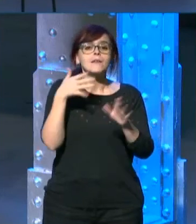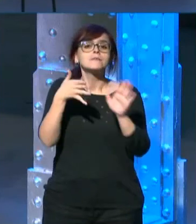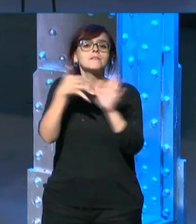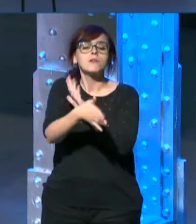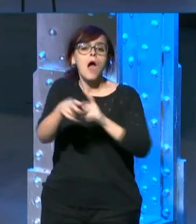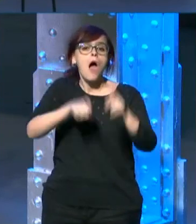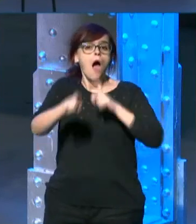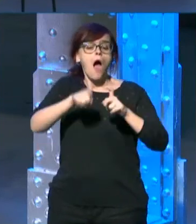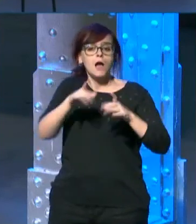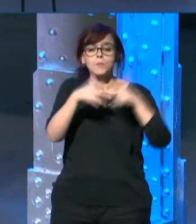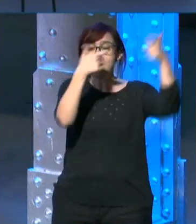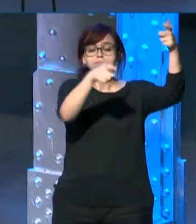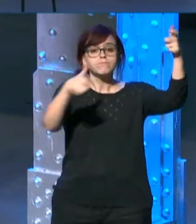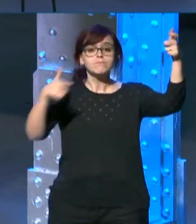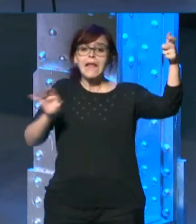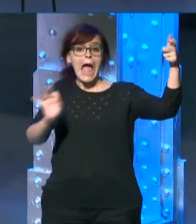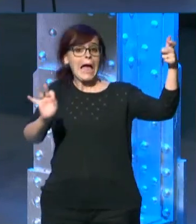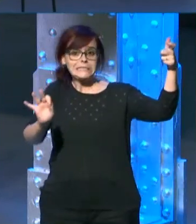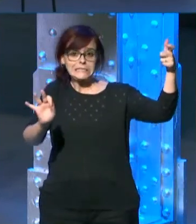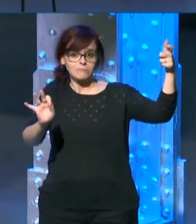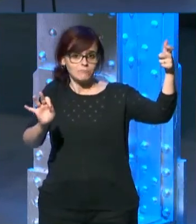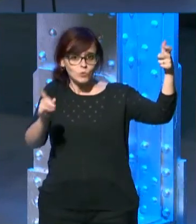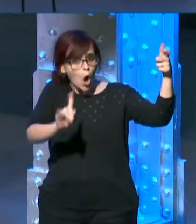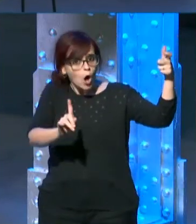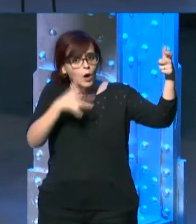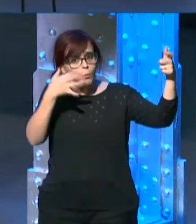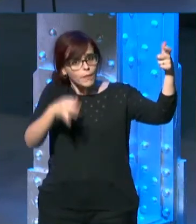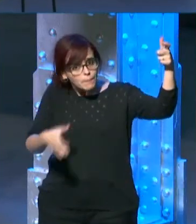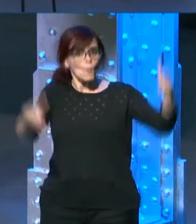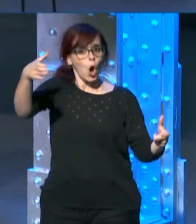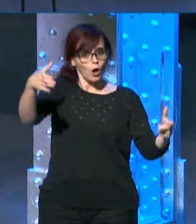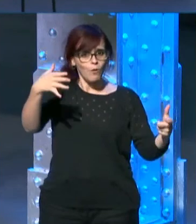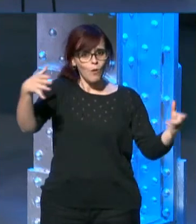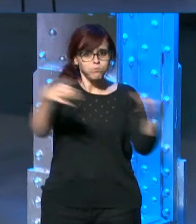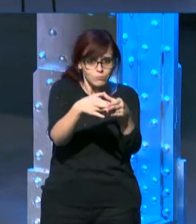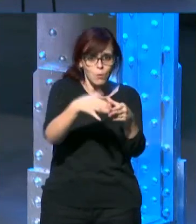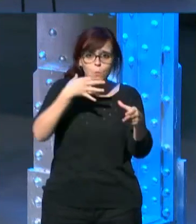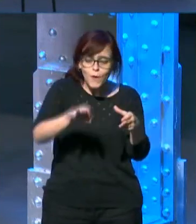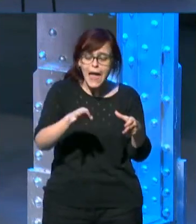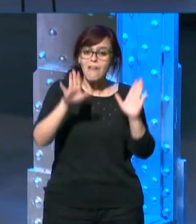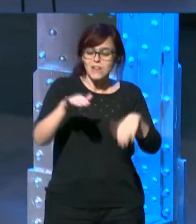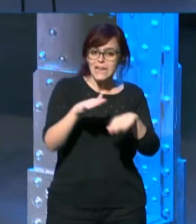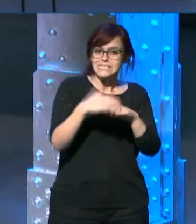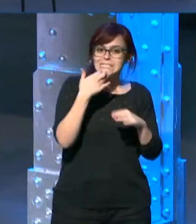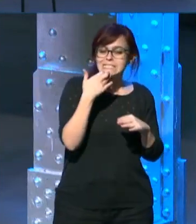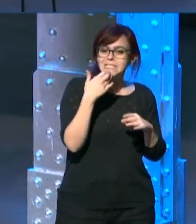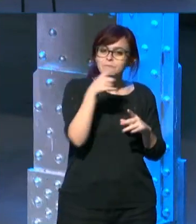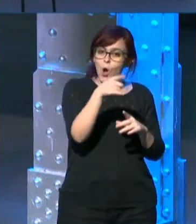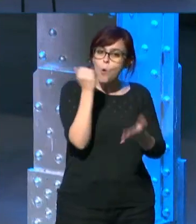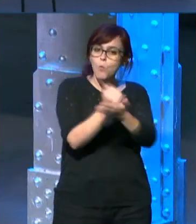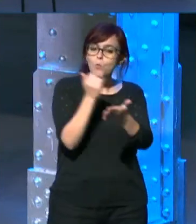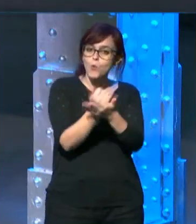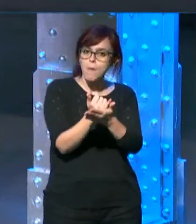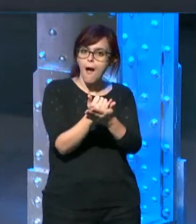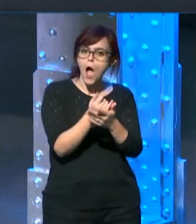viaje de no retorno, pero si se empieza a trabajar así, normalmente suele haber contagio viral y empezará a funcionarse de manera mucho